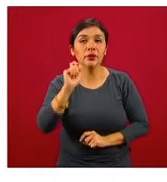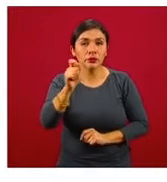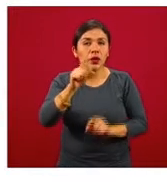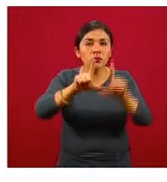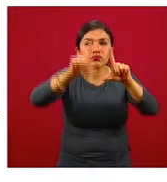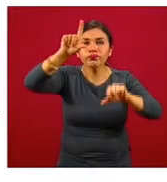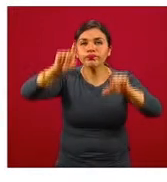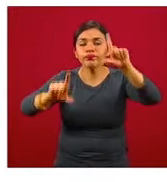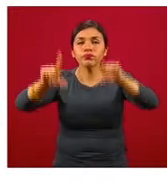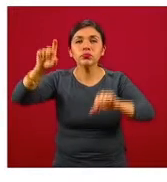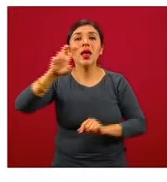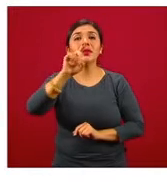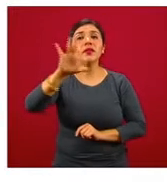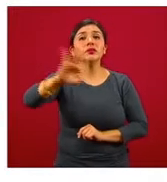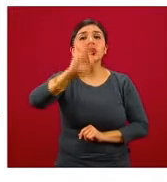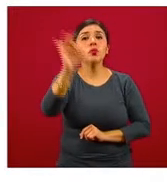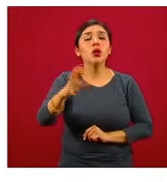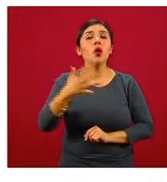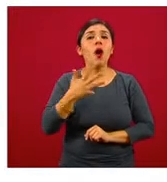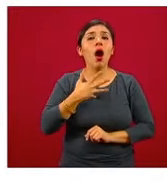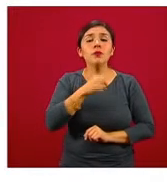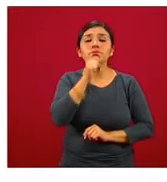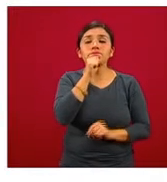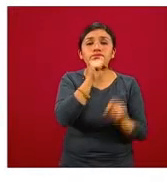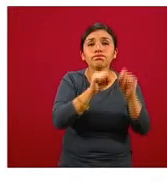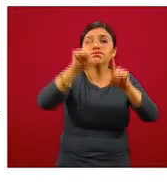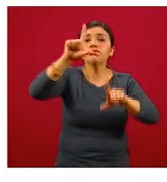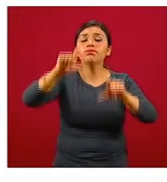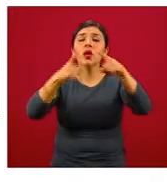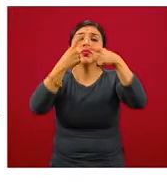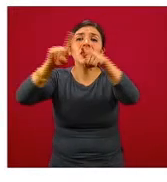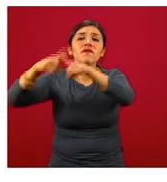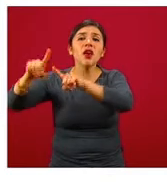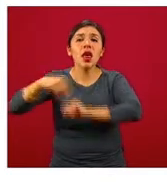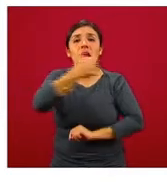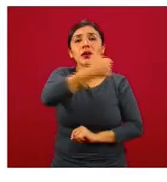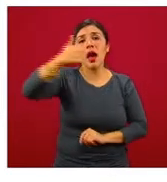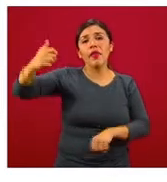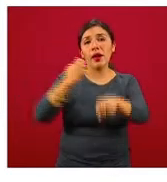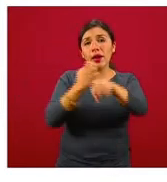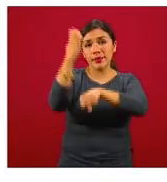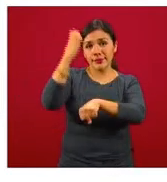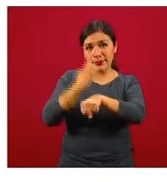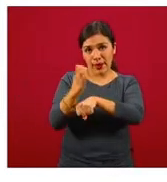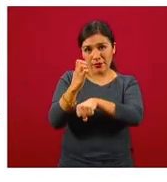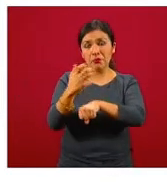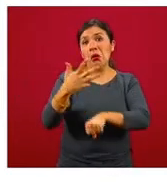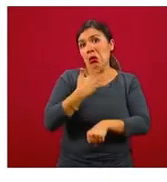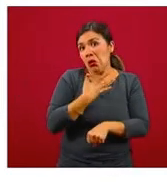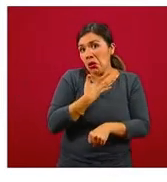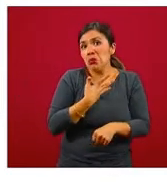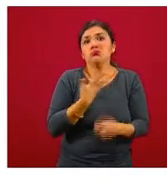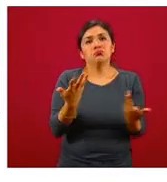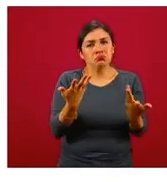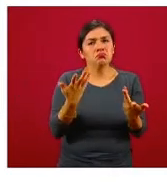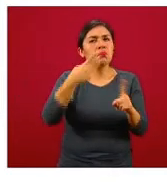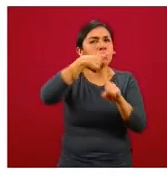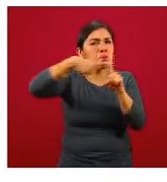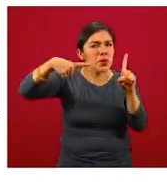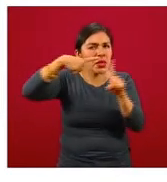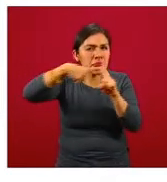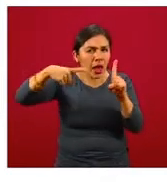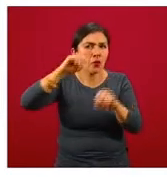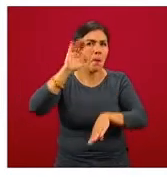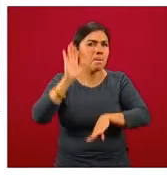vemos look cómo el at occupancy 75% rates se by distribuye de state, and manera you can see how diferente there's a en little cada bit una of de a las entidades, difference mientras among que hay states al here. menos la mitad